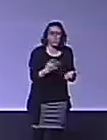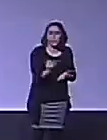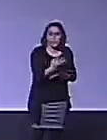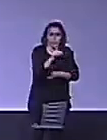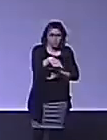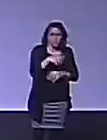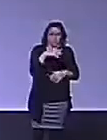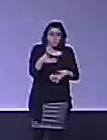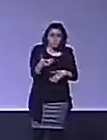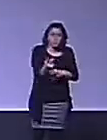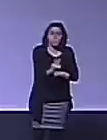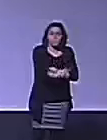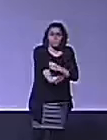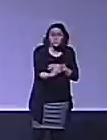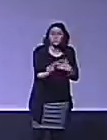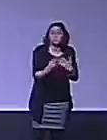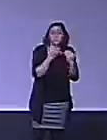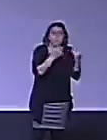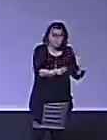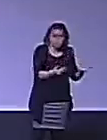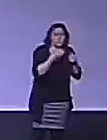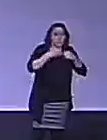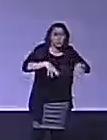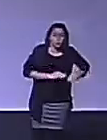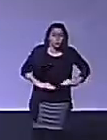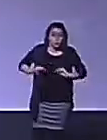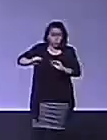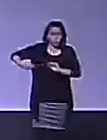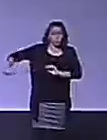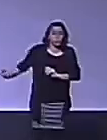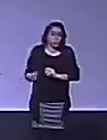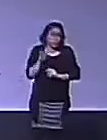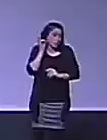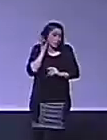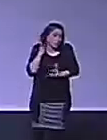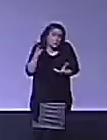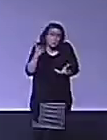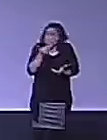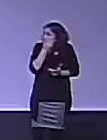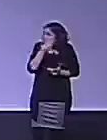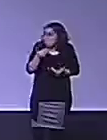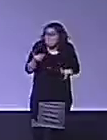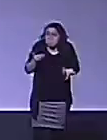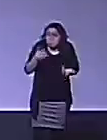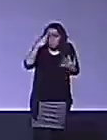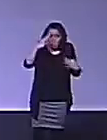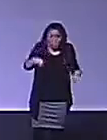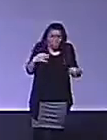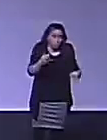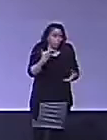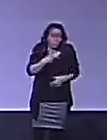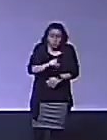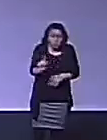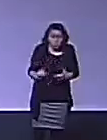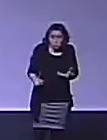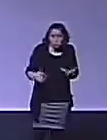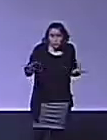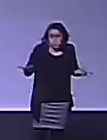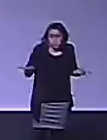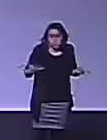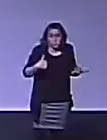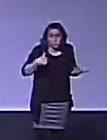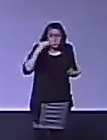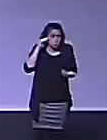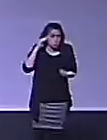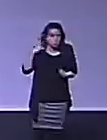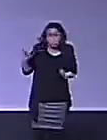si no hubiese sido por vosotros, seguramente la historia de las raquetistas permanecería, no sé si oculta, pero sería desconocida para el gran público. Y creo que el trabajo que